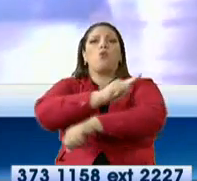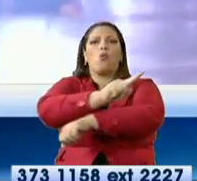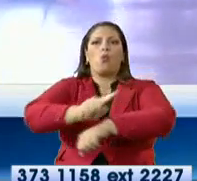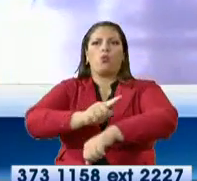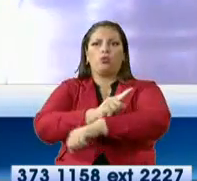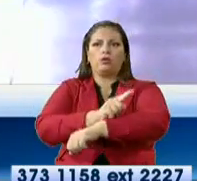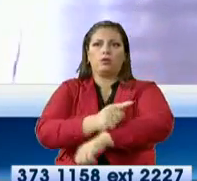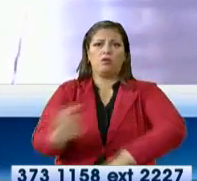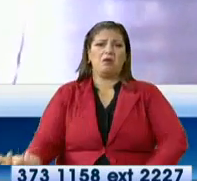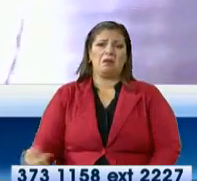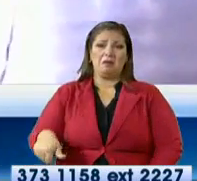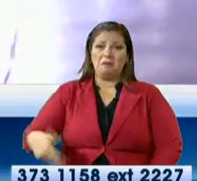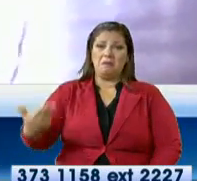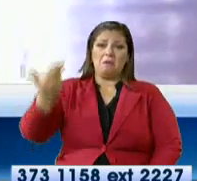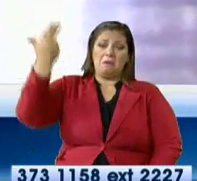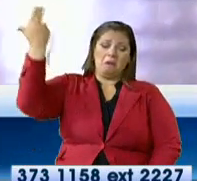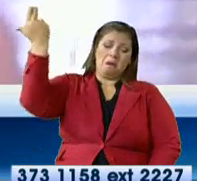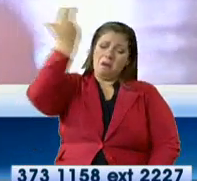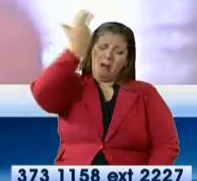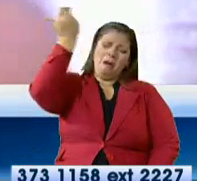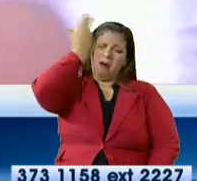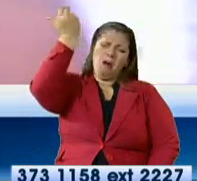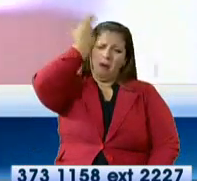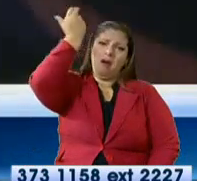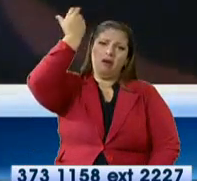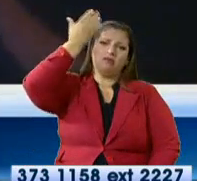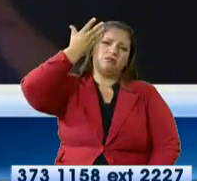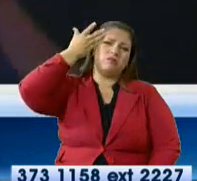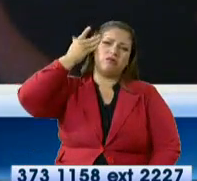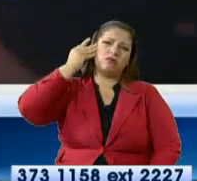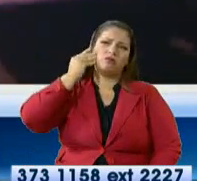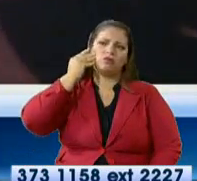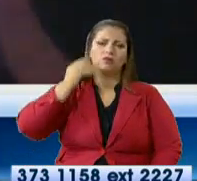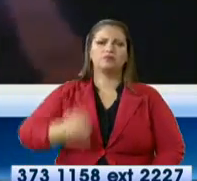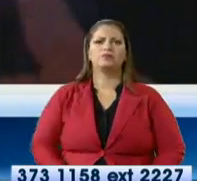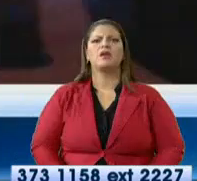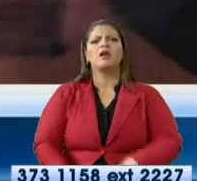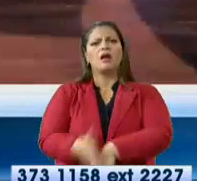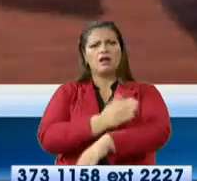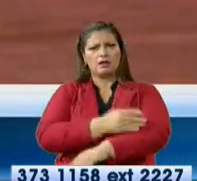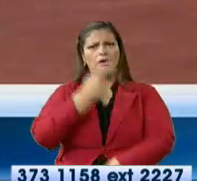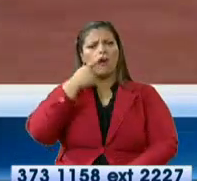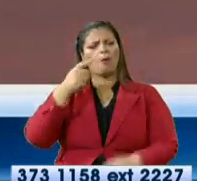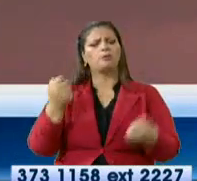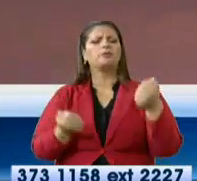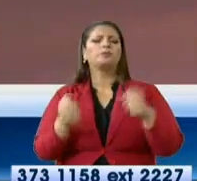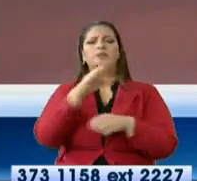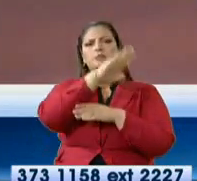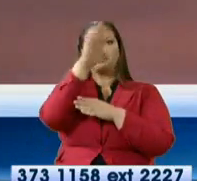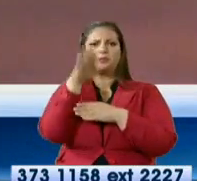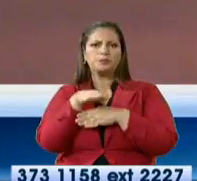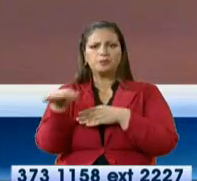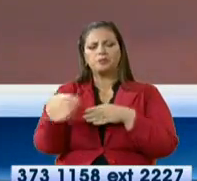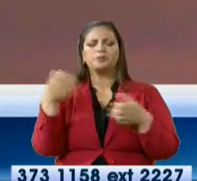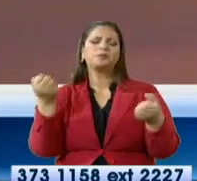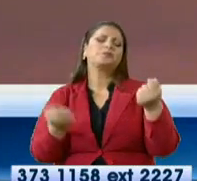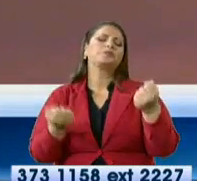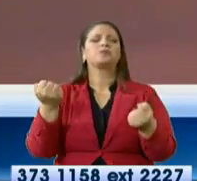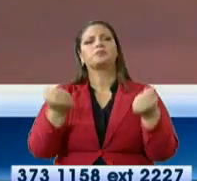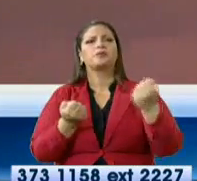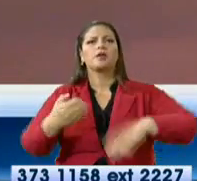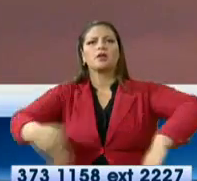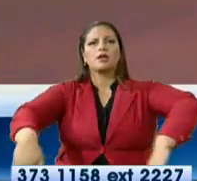fue interceptado por cuatro sujetos mientras se movilizaba en una camioneta por las calles Vicente Trujillo y